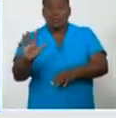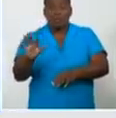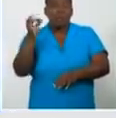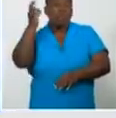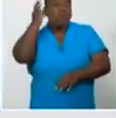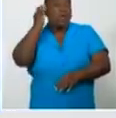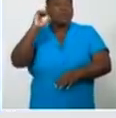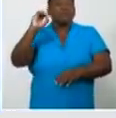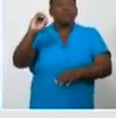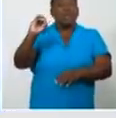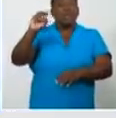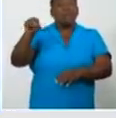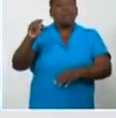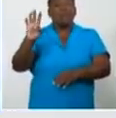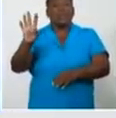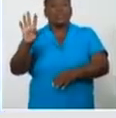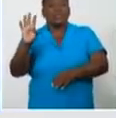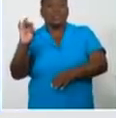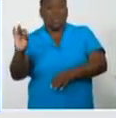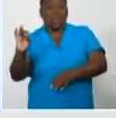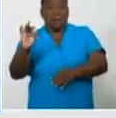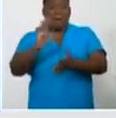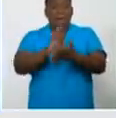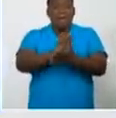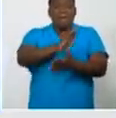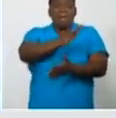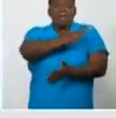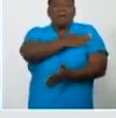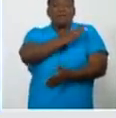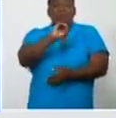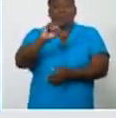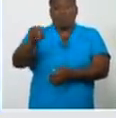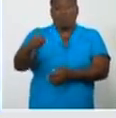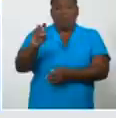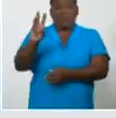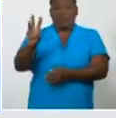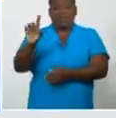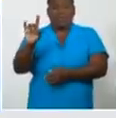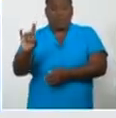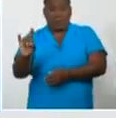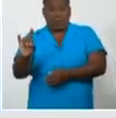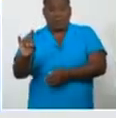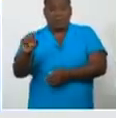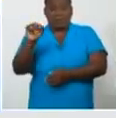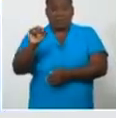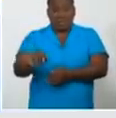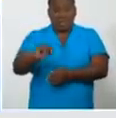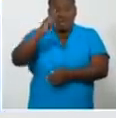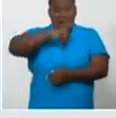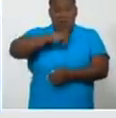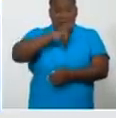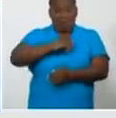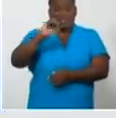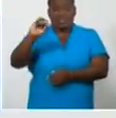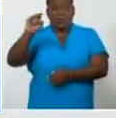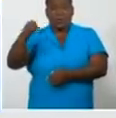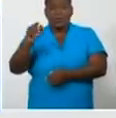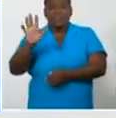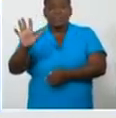0,47, marzo 0,39 y 0,58 este mes,